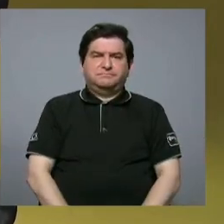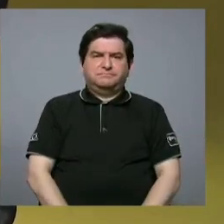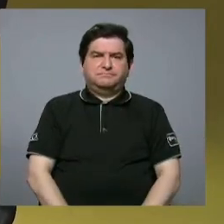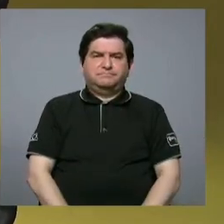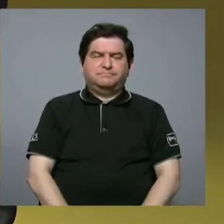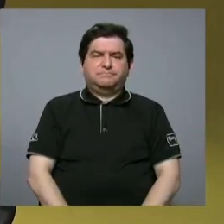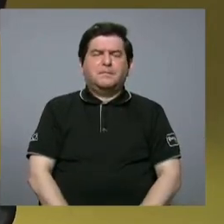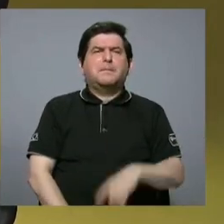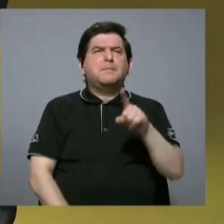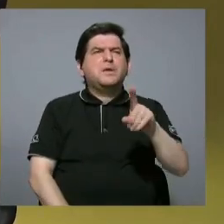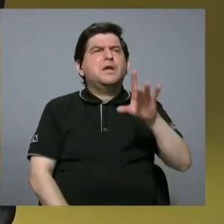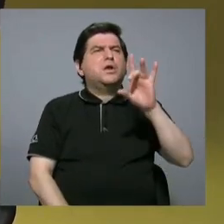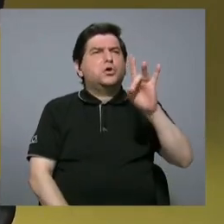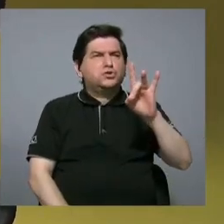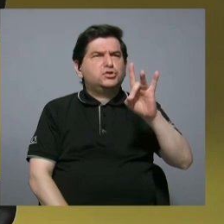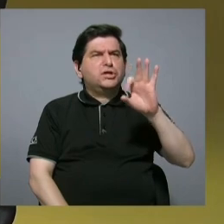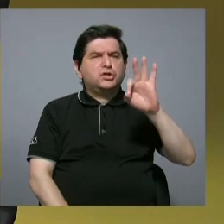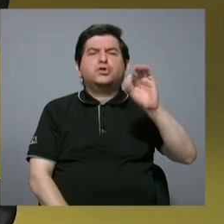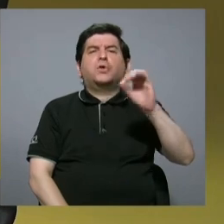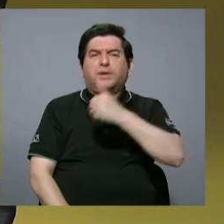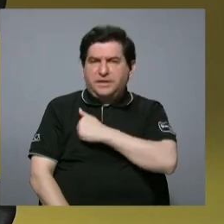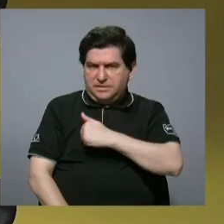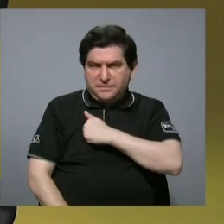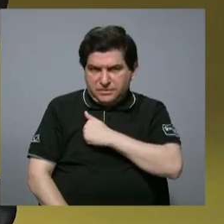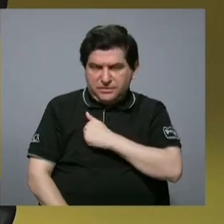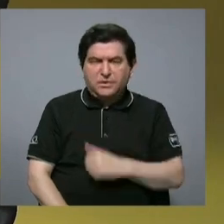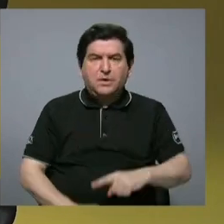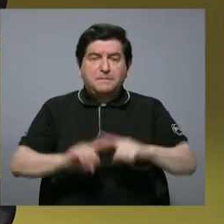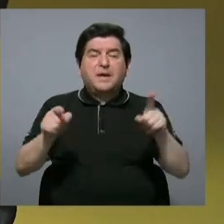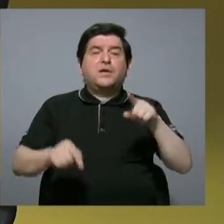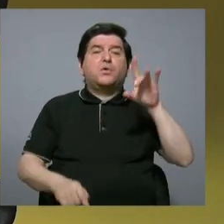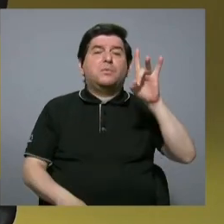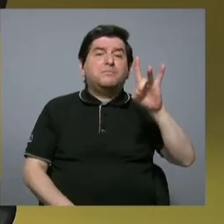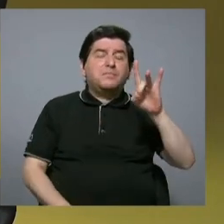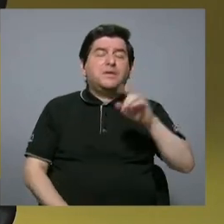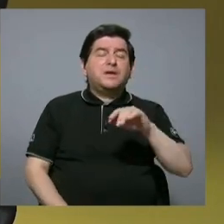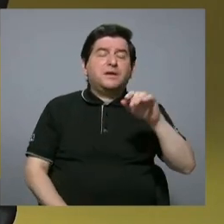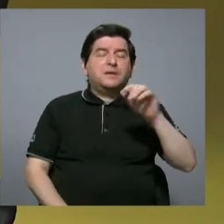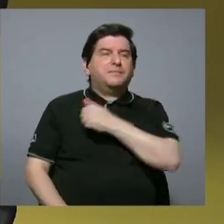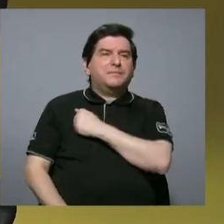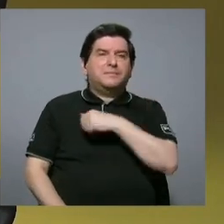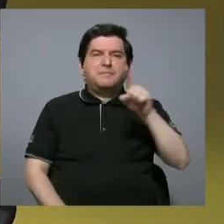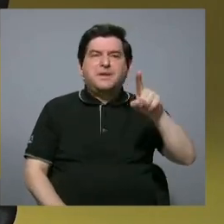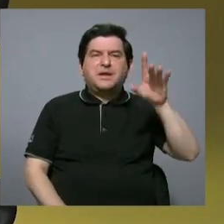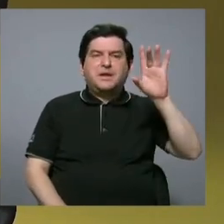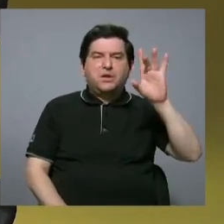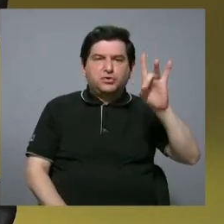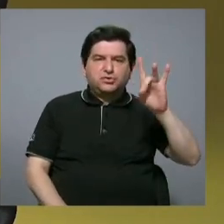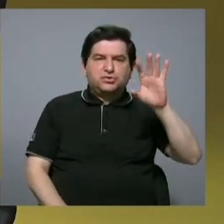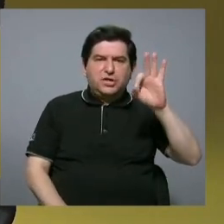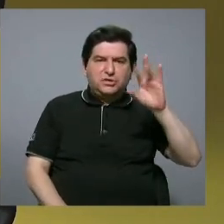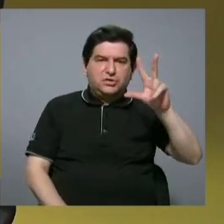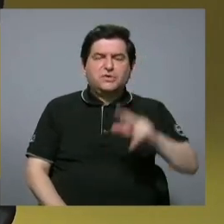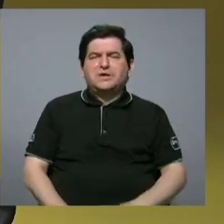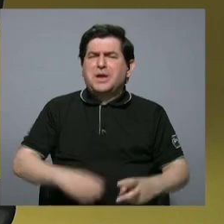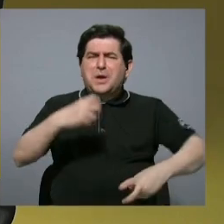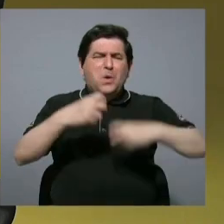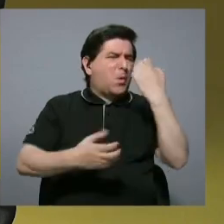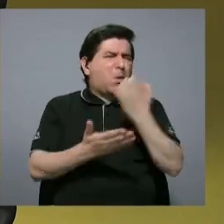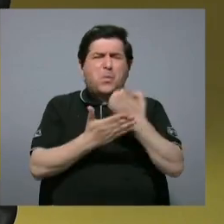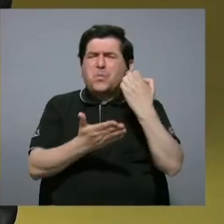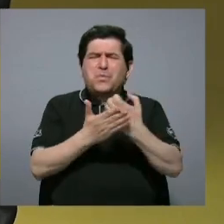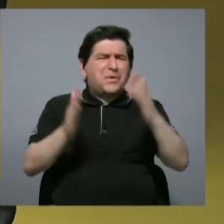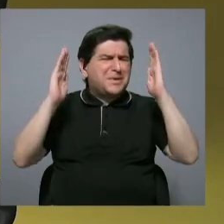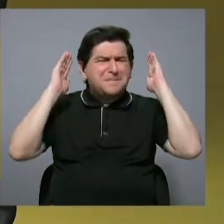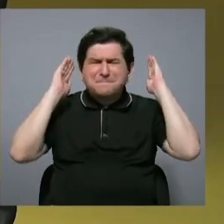Perdón, en 1890. El problema es que en 1893 hay una crisis enorme económica, una de las